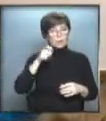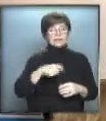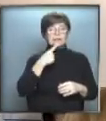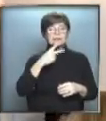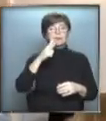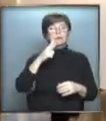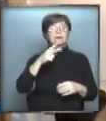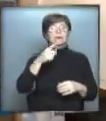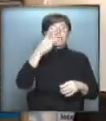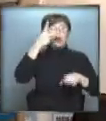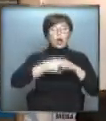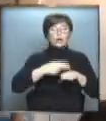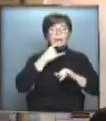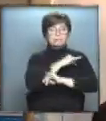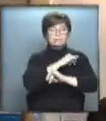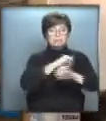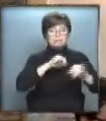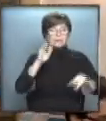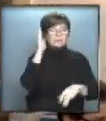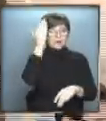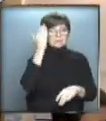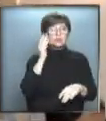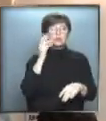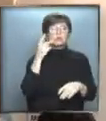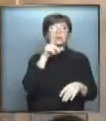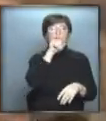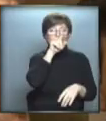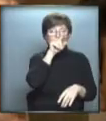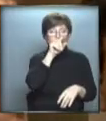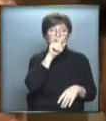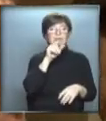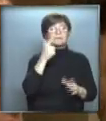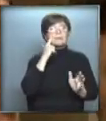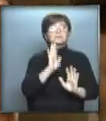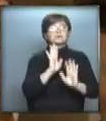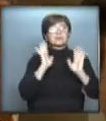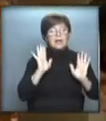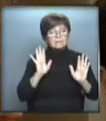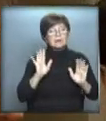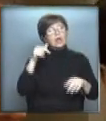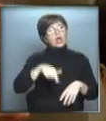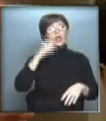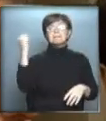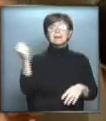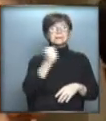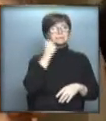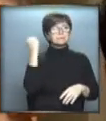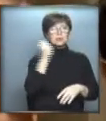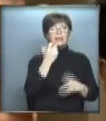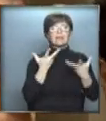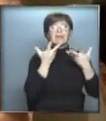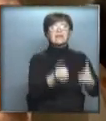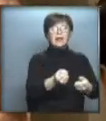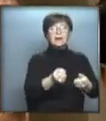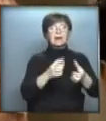en las redes sociales como Facebook y Twitter. ¿Tiene una opinión al respecto? Ya se verá. Hoy lo más importante es defender